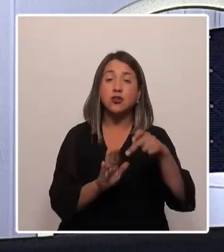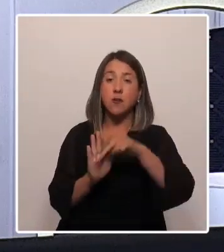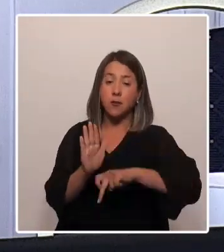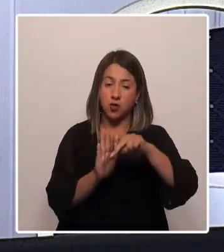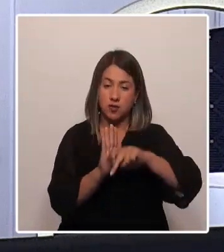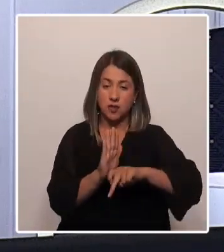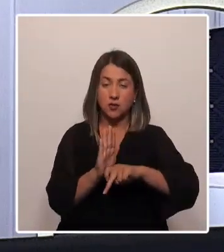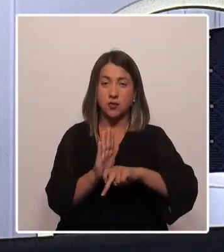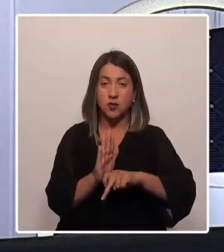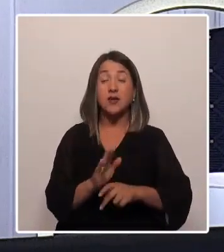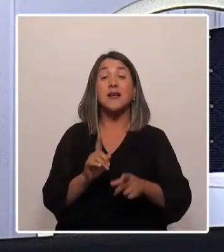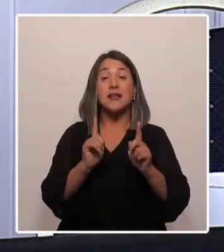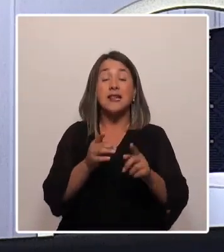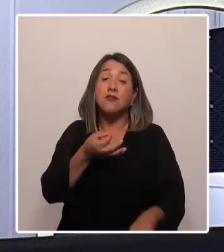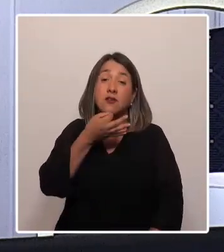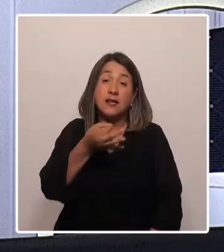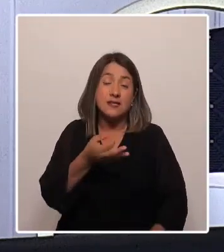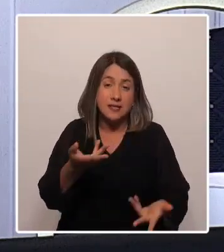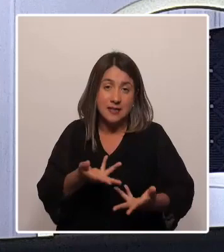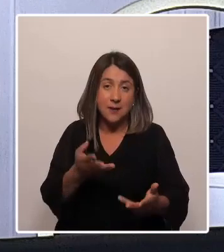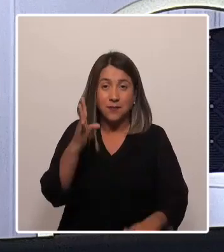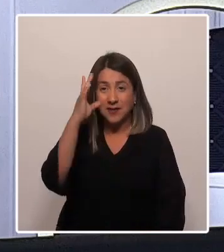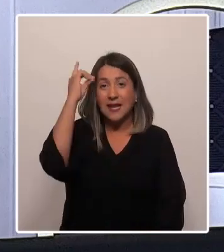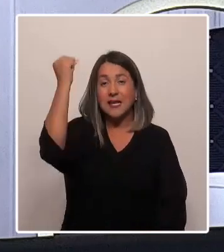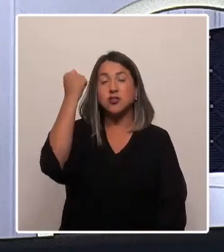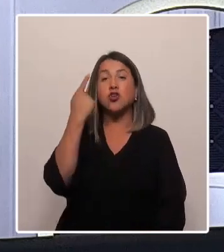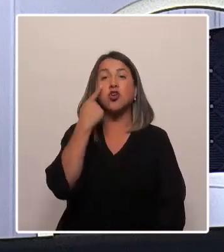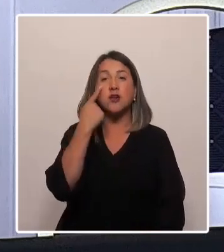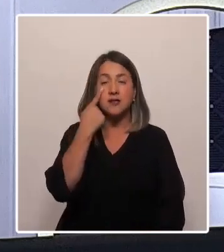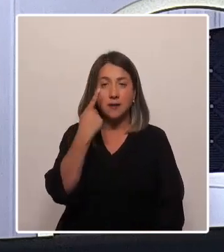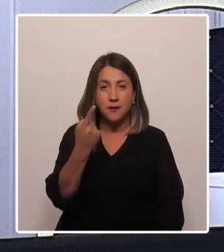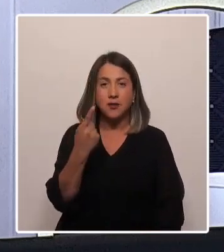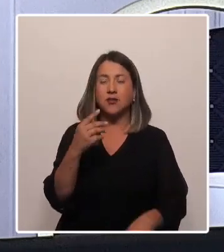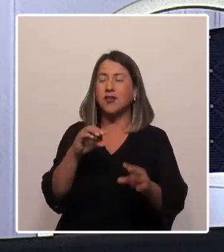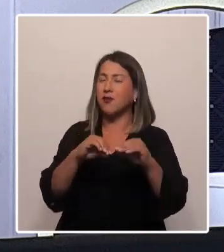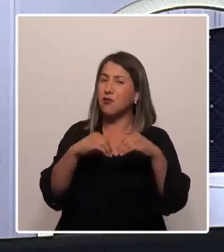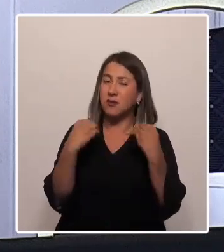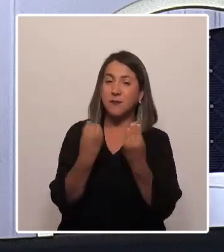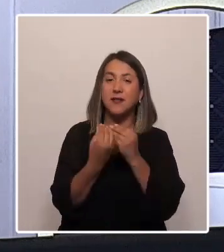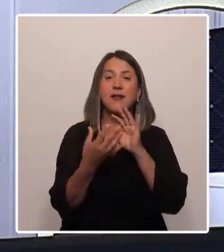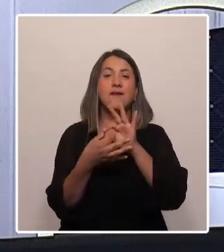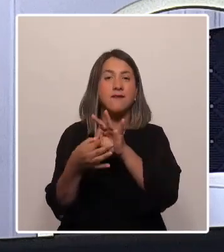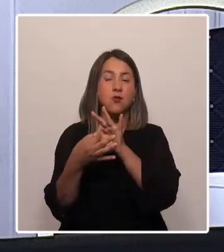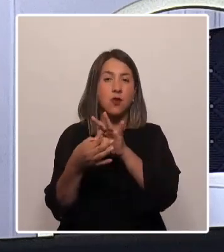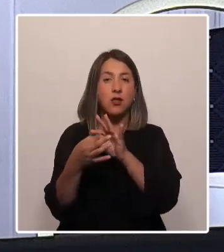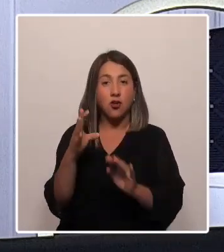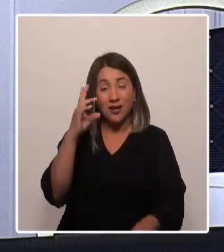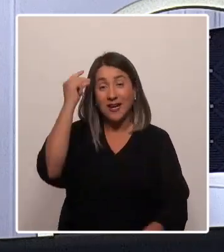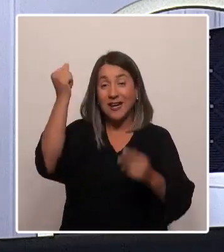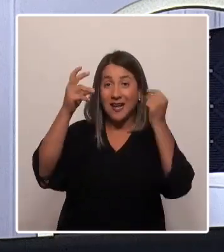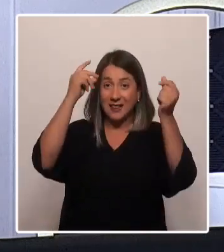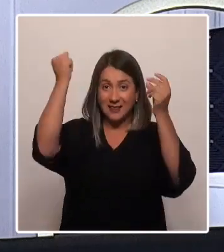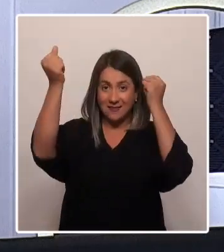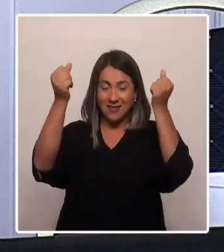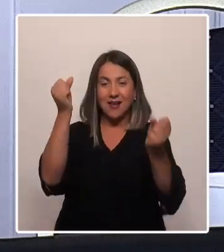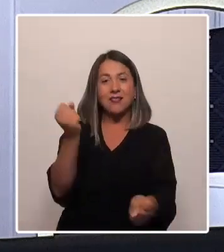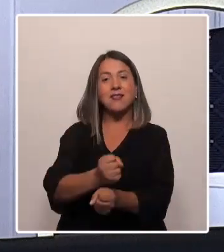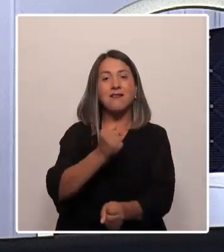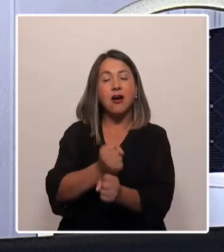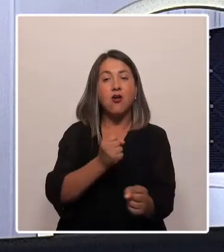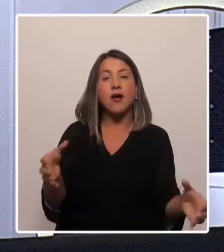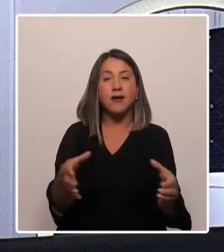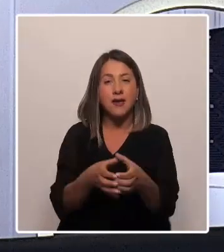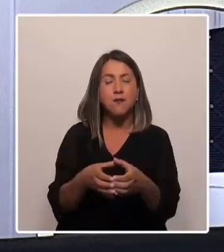puedo dejar de mencionar que la creación de conocimiento está completamente vinculado a la creatividad, al trabajo en equipo y a una serie